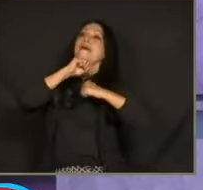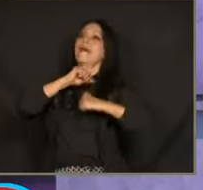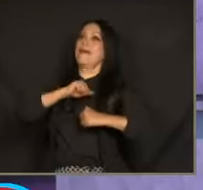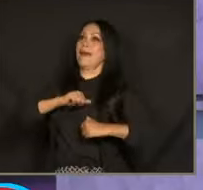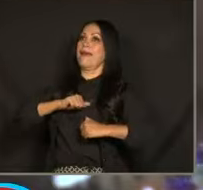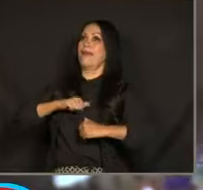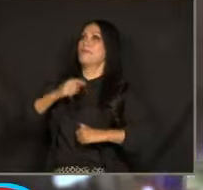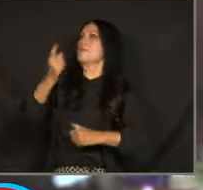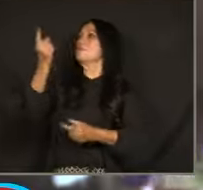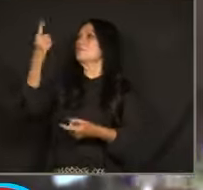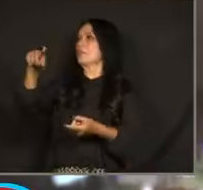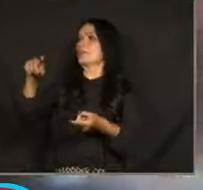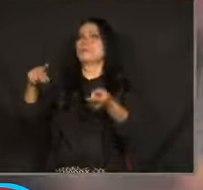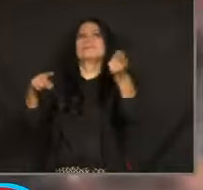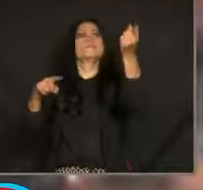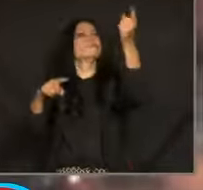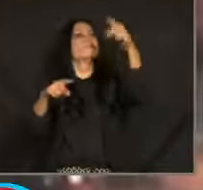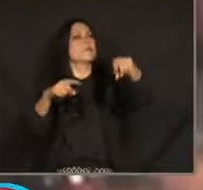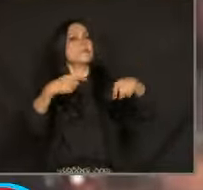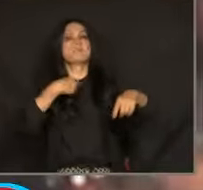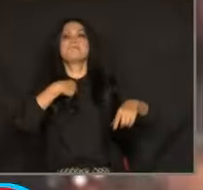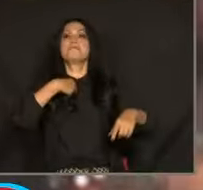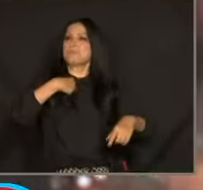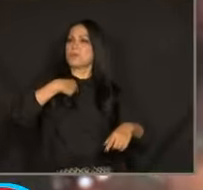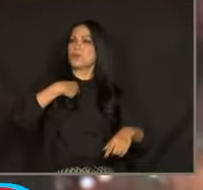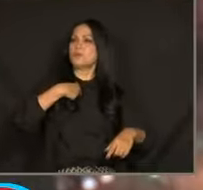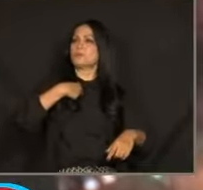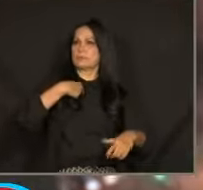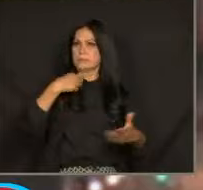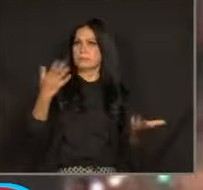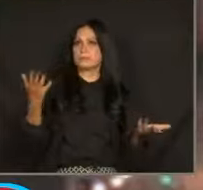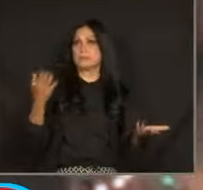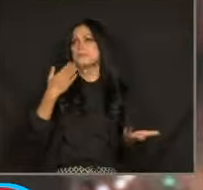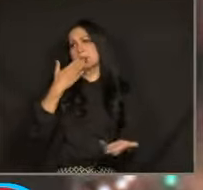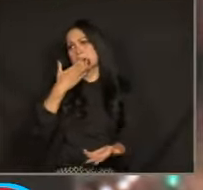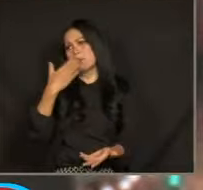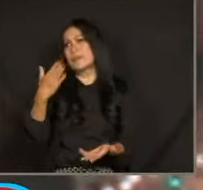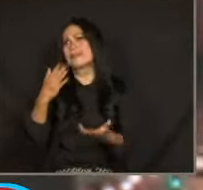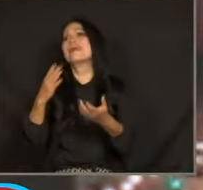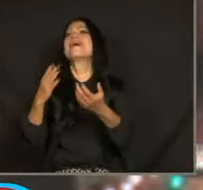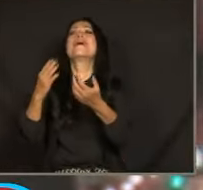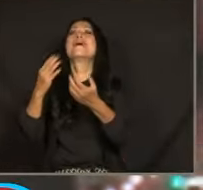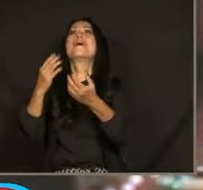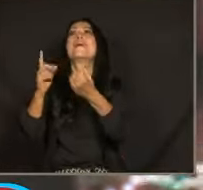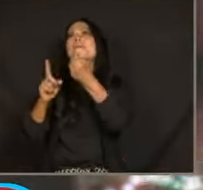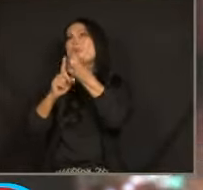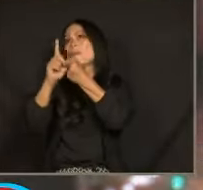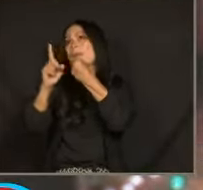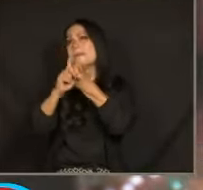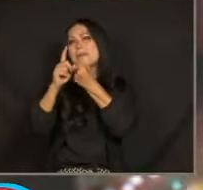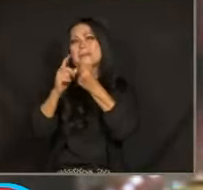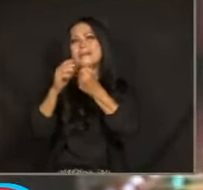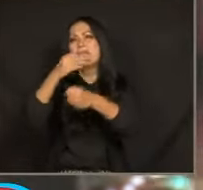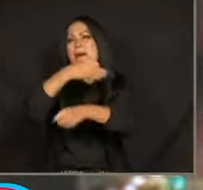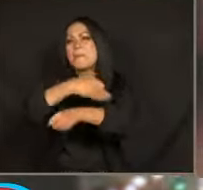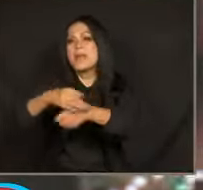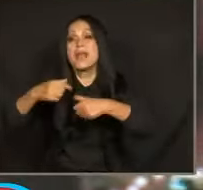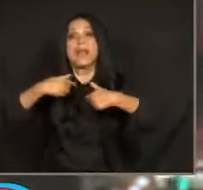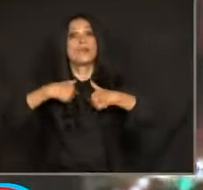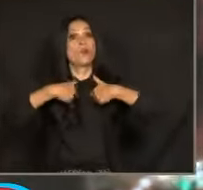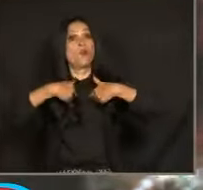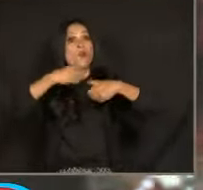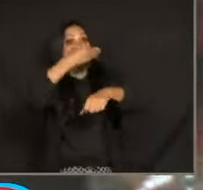cachorro de pedos chorro de pedos pero bien o sea los comportamos bien Es que mira te voy a decir una cosa todos estamos buscando crecer